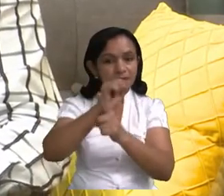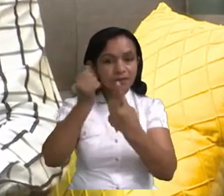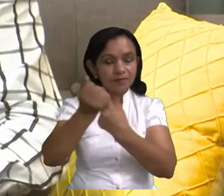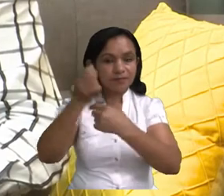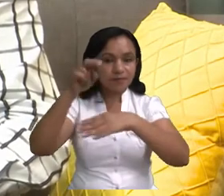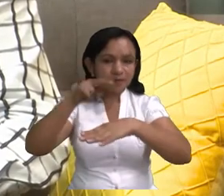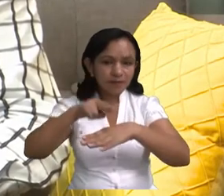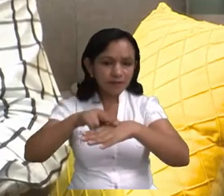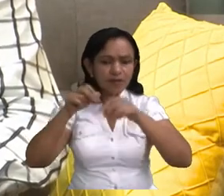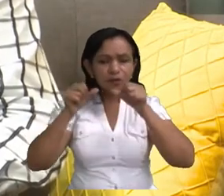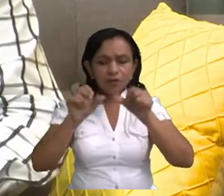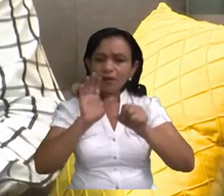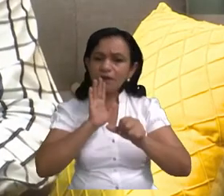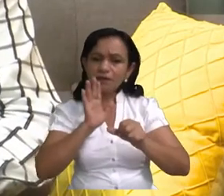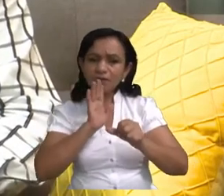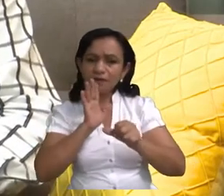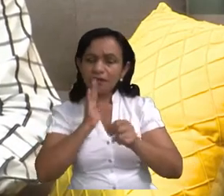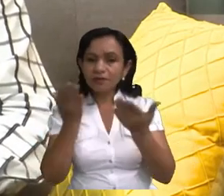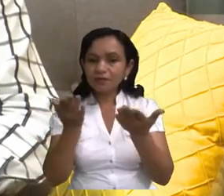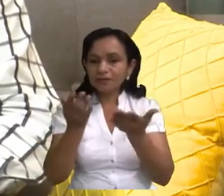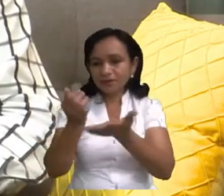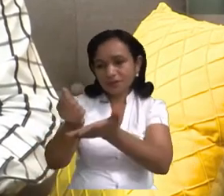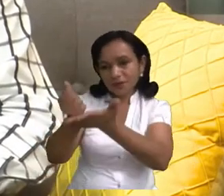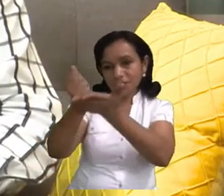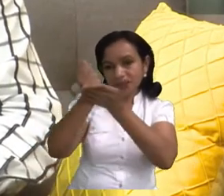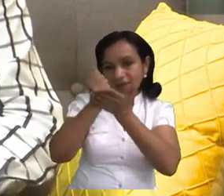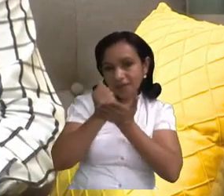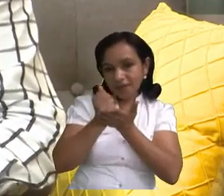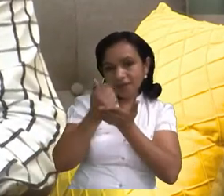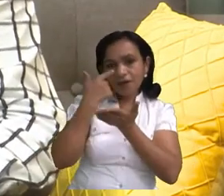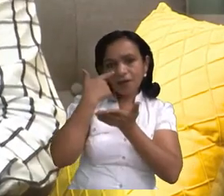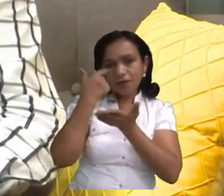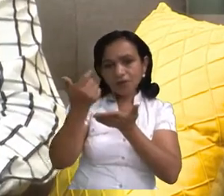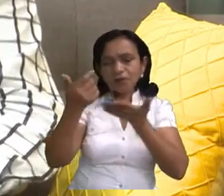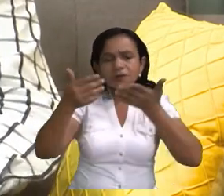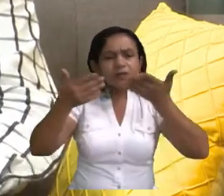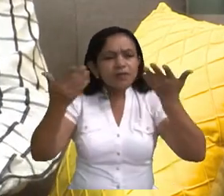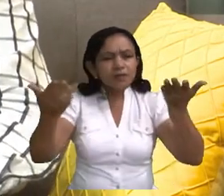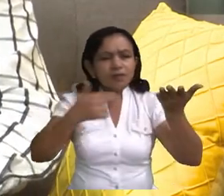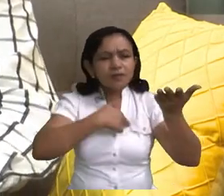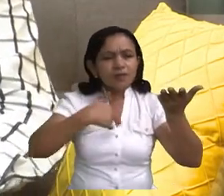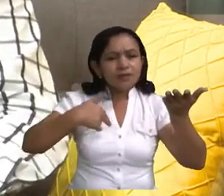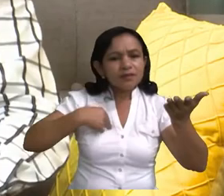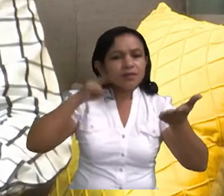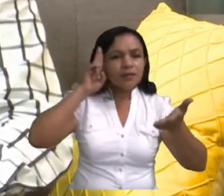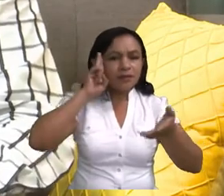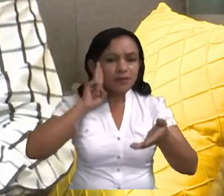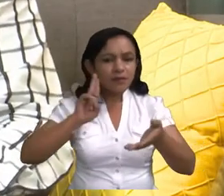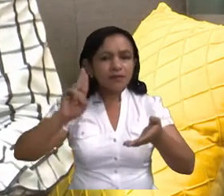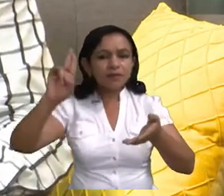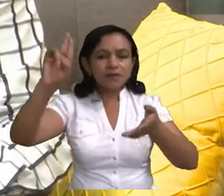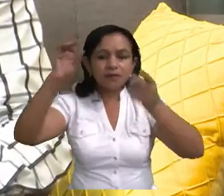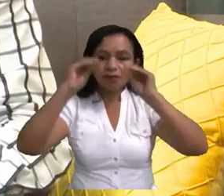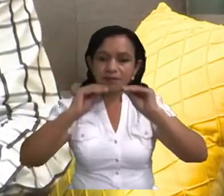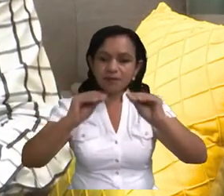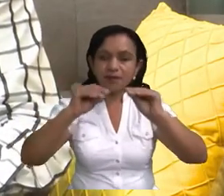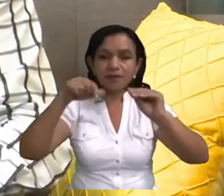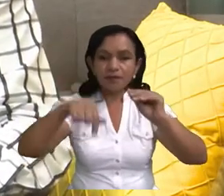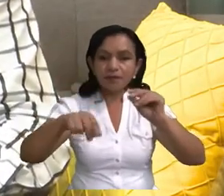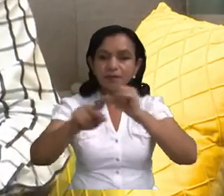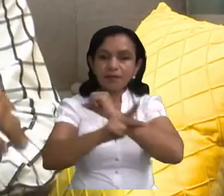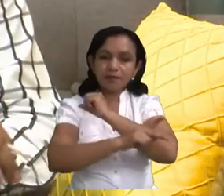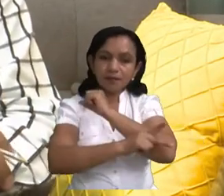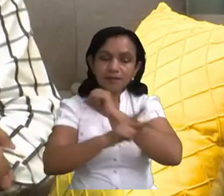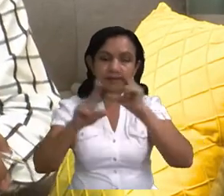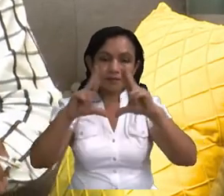nuestras conversaciones que nos ayudan a conocer precisamente cuáles son las acciones para el desarrollo de la educación superior en Nicaragua. Con